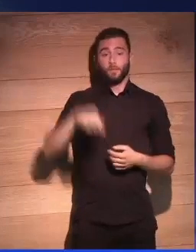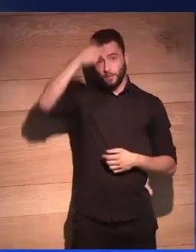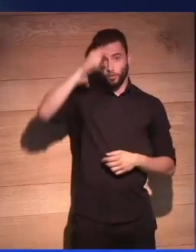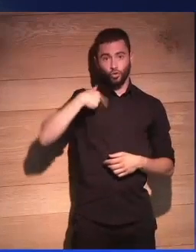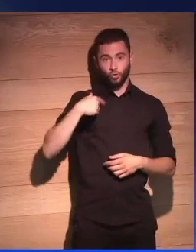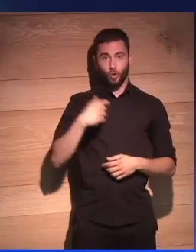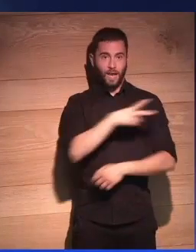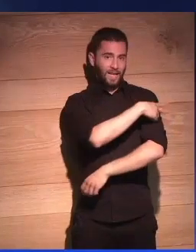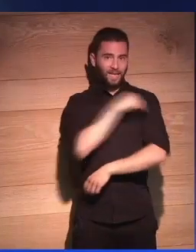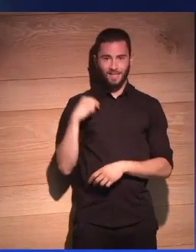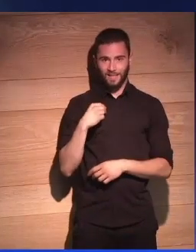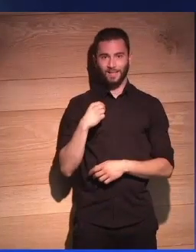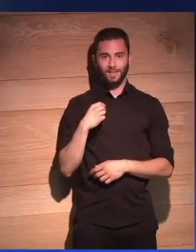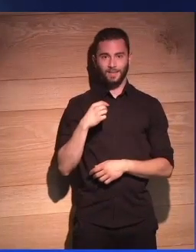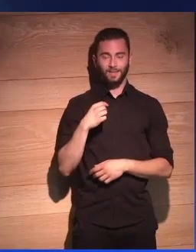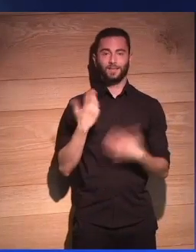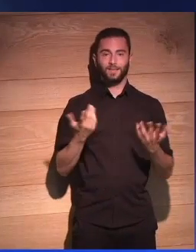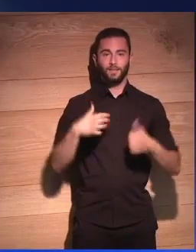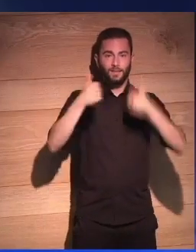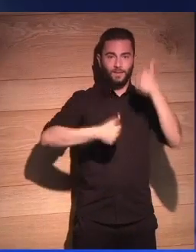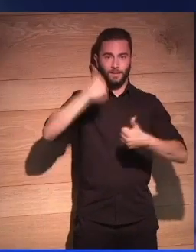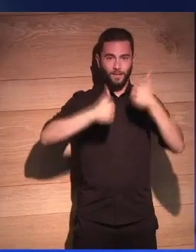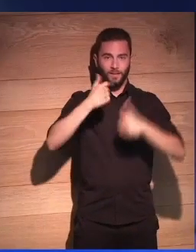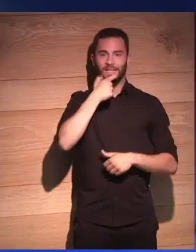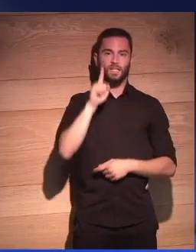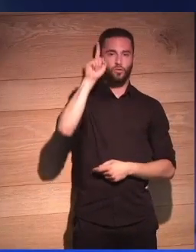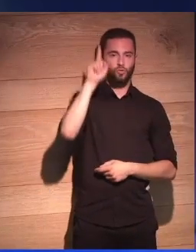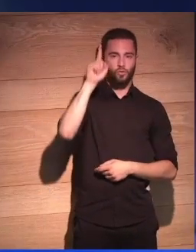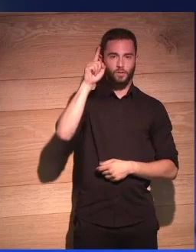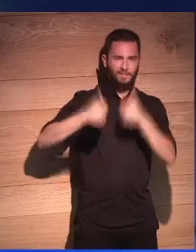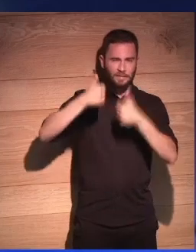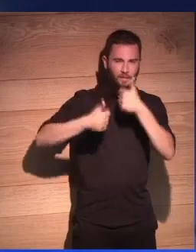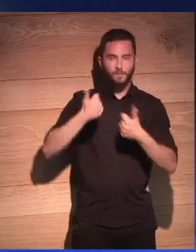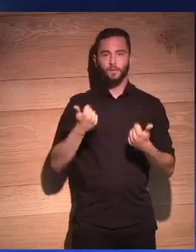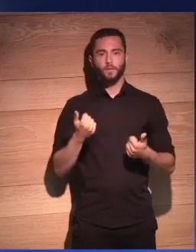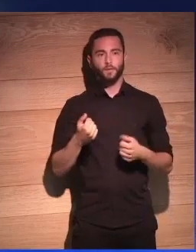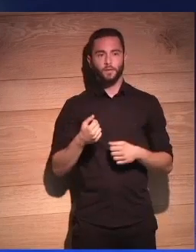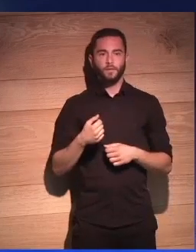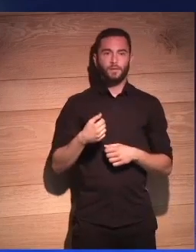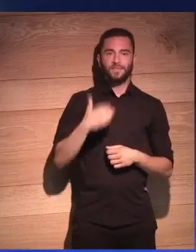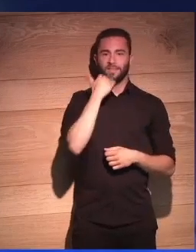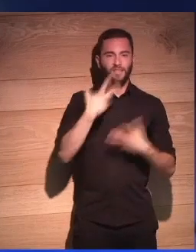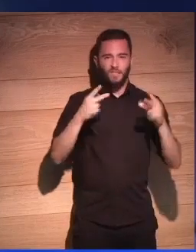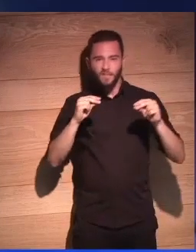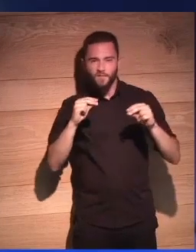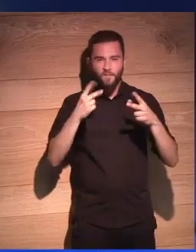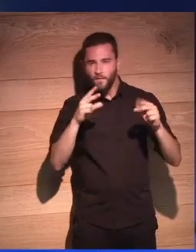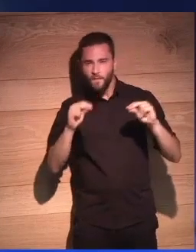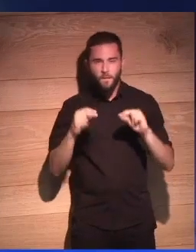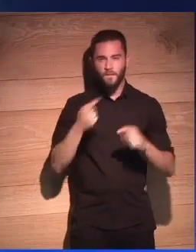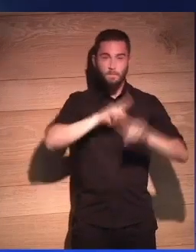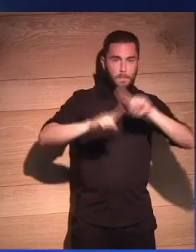el capitán, en un campeonato en el norte de Inglaterra, y nos costaba, estaba en la cuarta final con